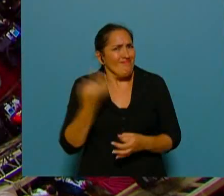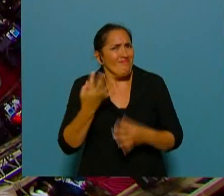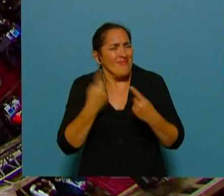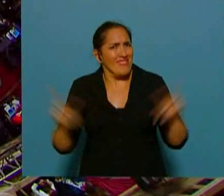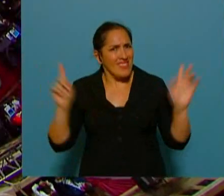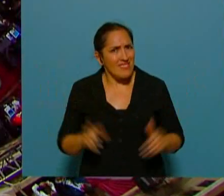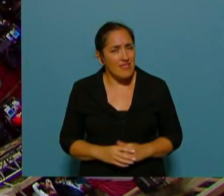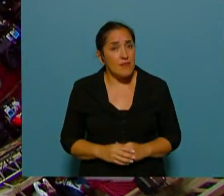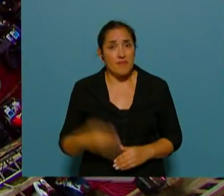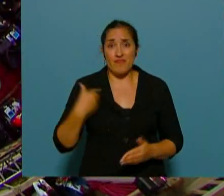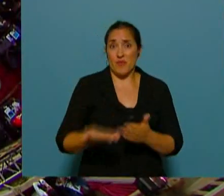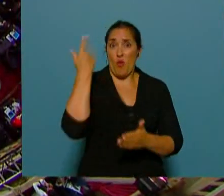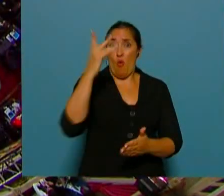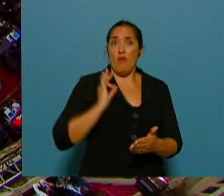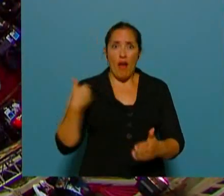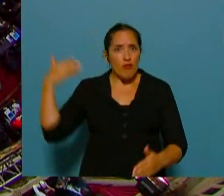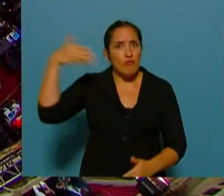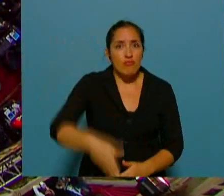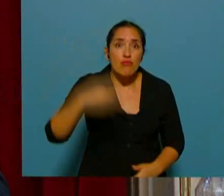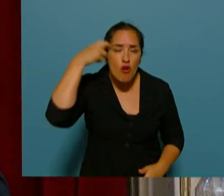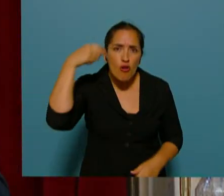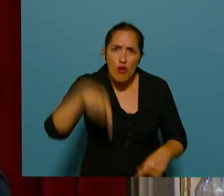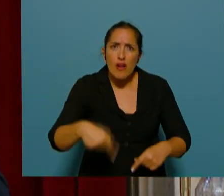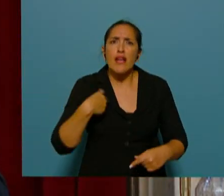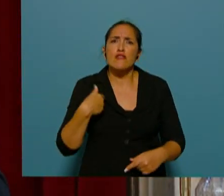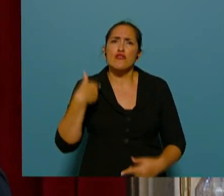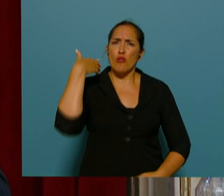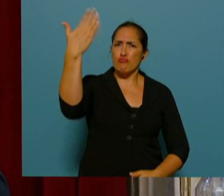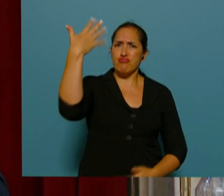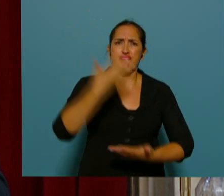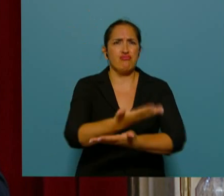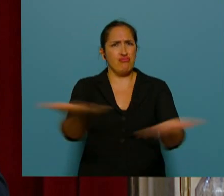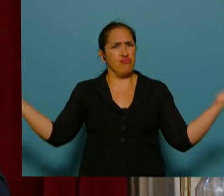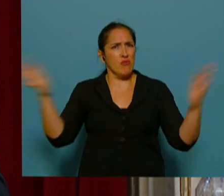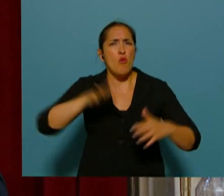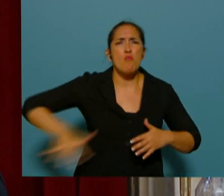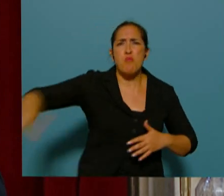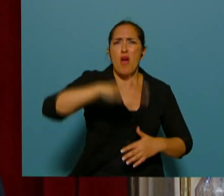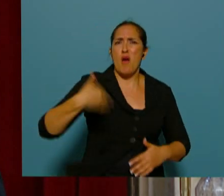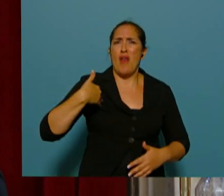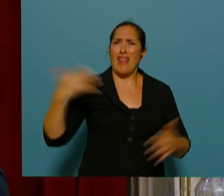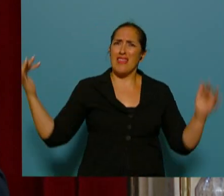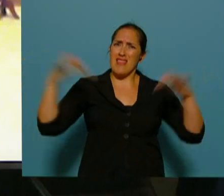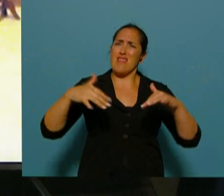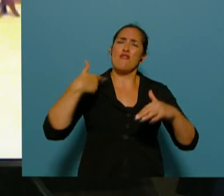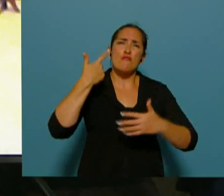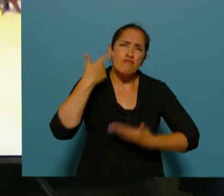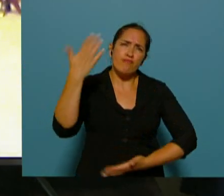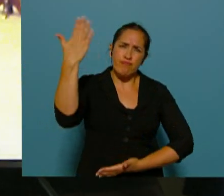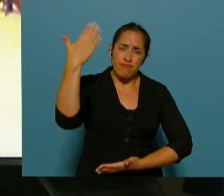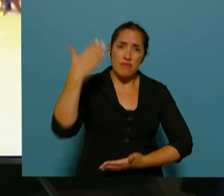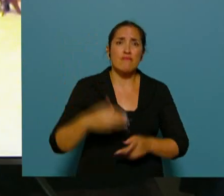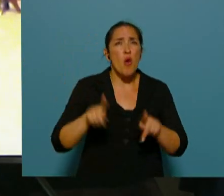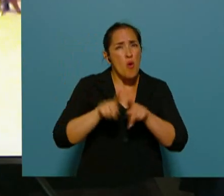año vine a este honorable Congreso de la Nación para hablar frente a ustedes y frente a todo el pueblo argentino. Aquel día, como